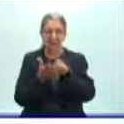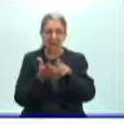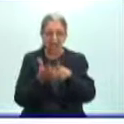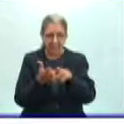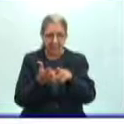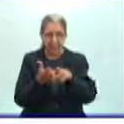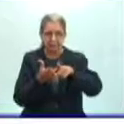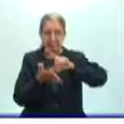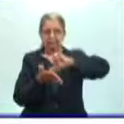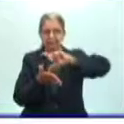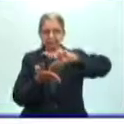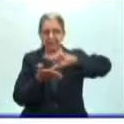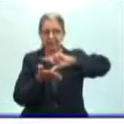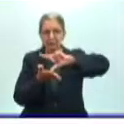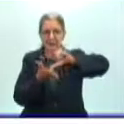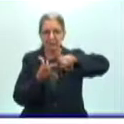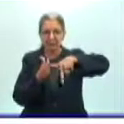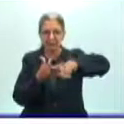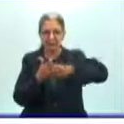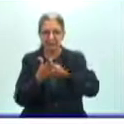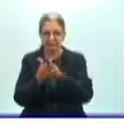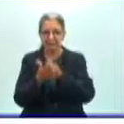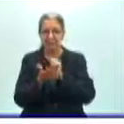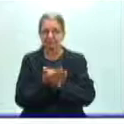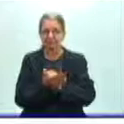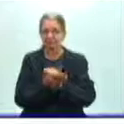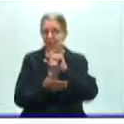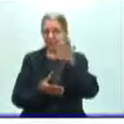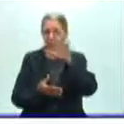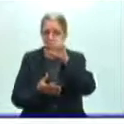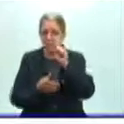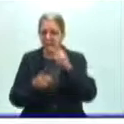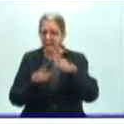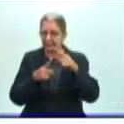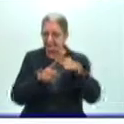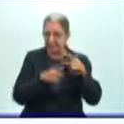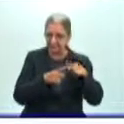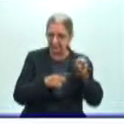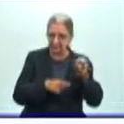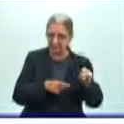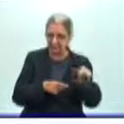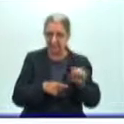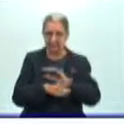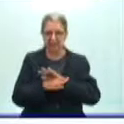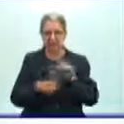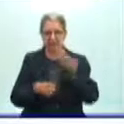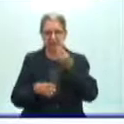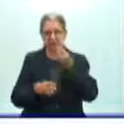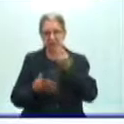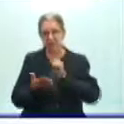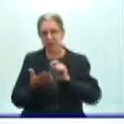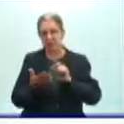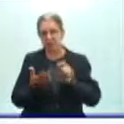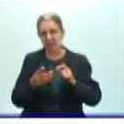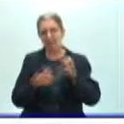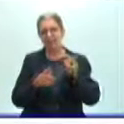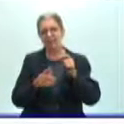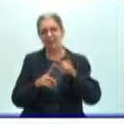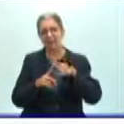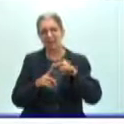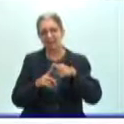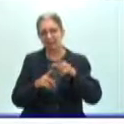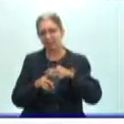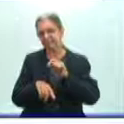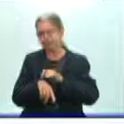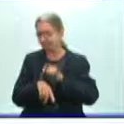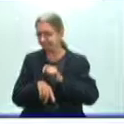esta circunferencia. Con todos estos elementos ya estás en condiciones de copiar el ejercicio de la tarea. Te dará un